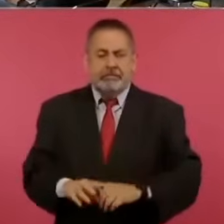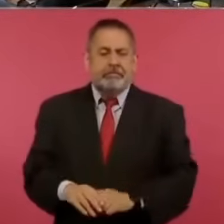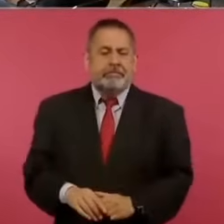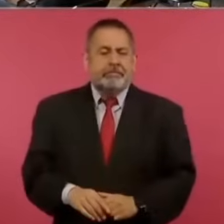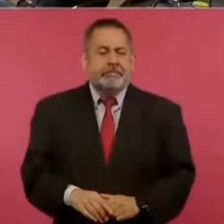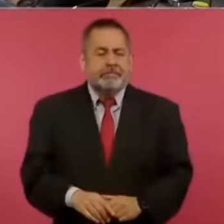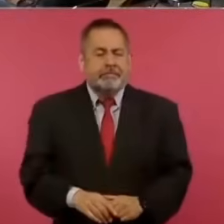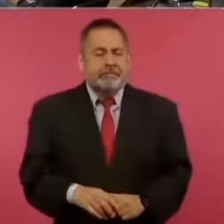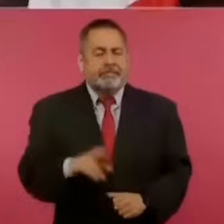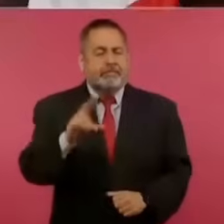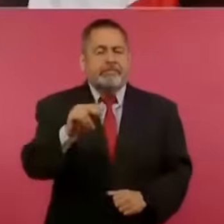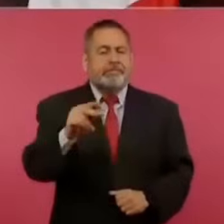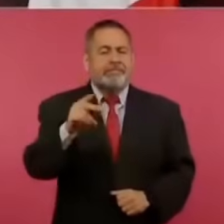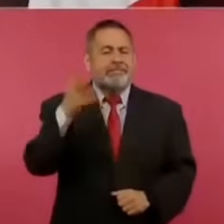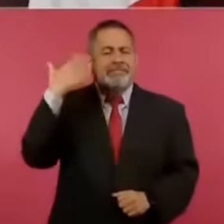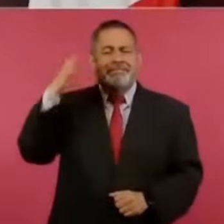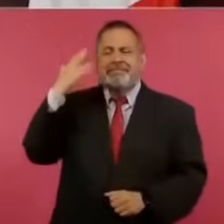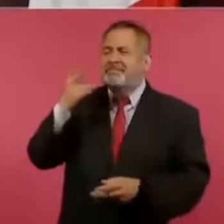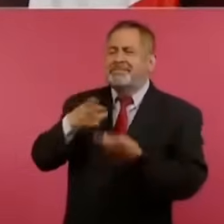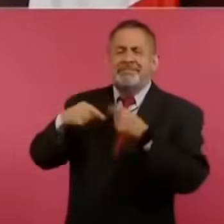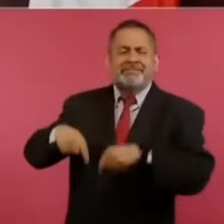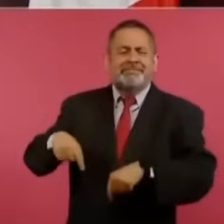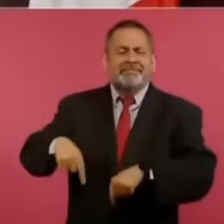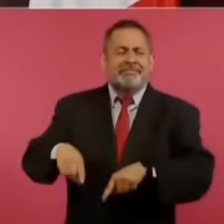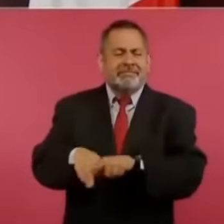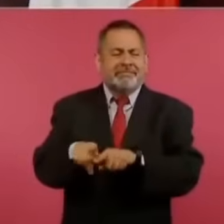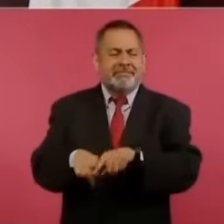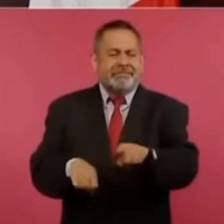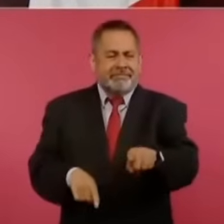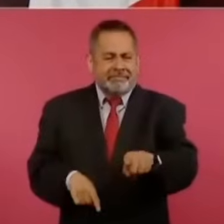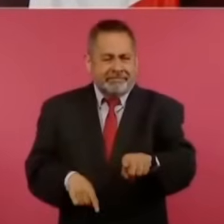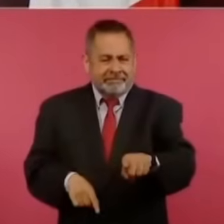No, el que venía aquí,